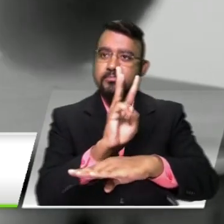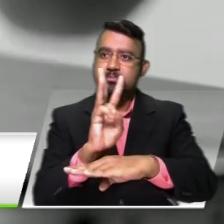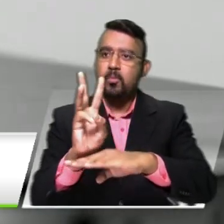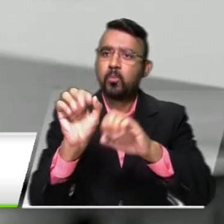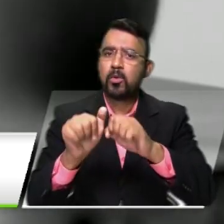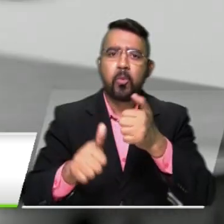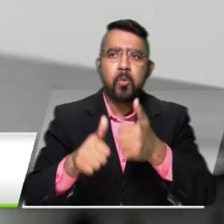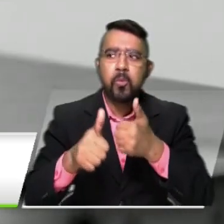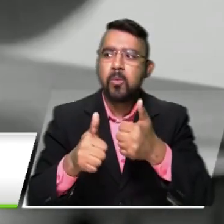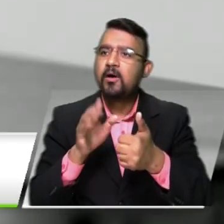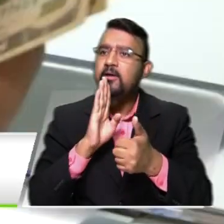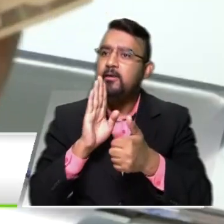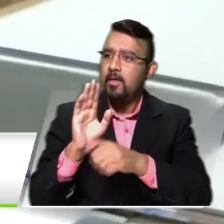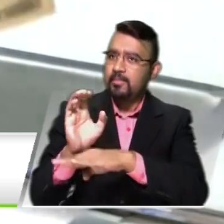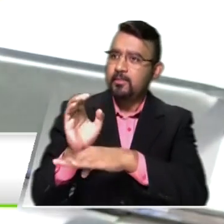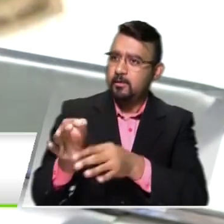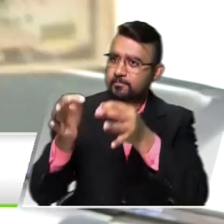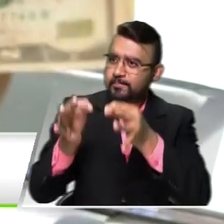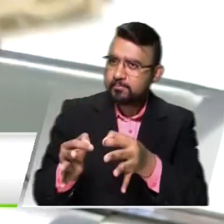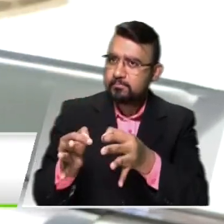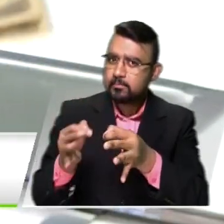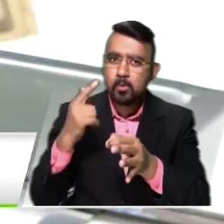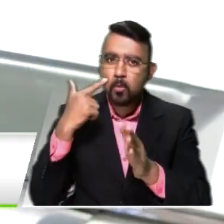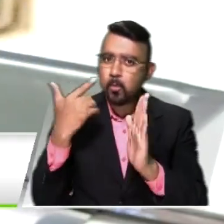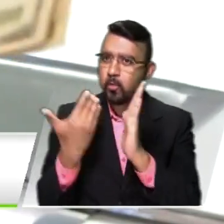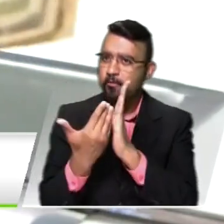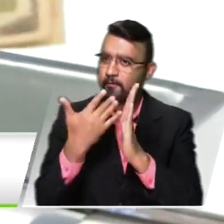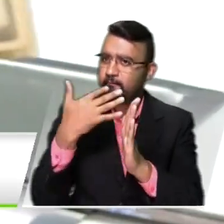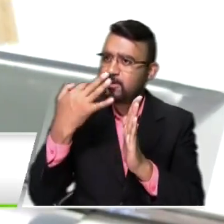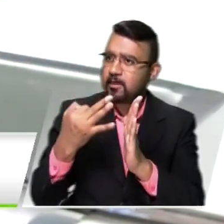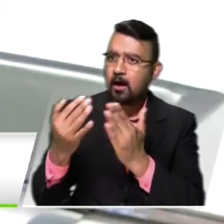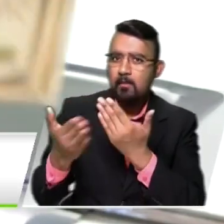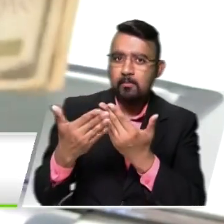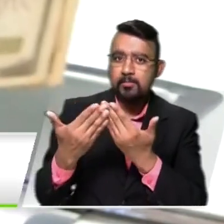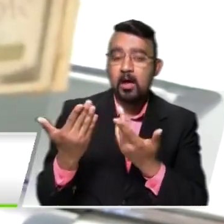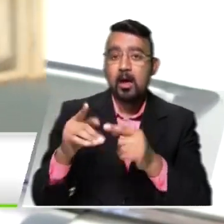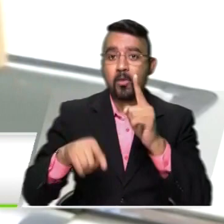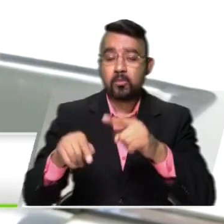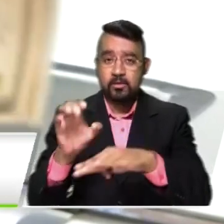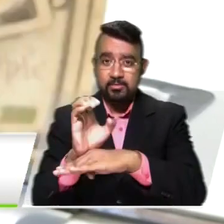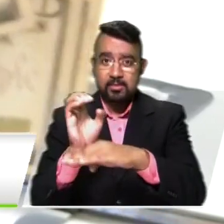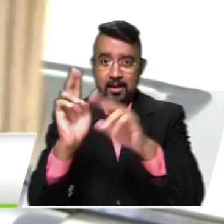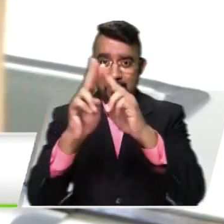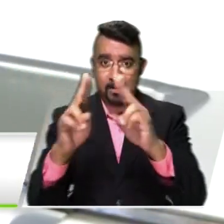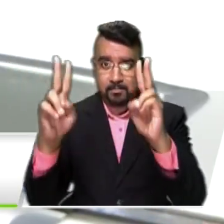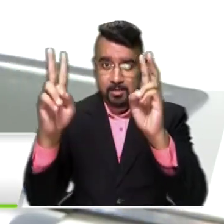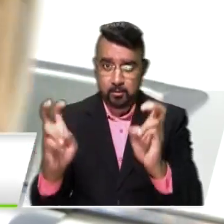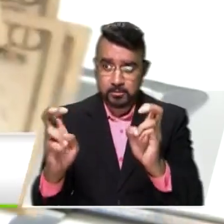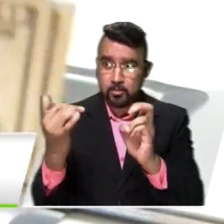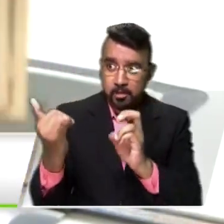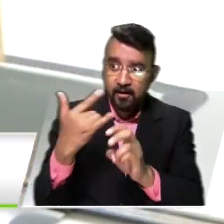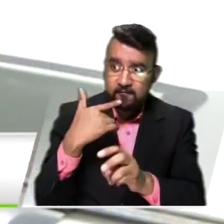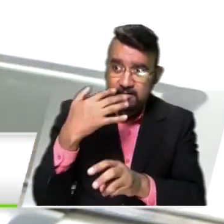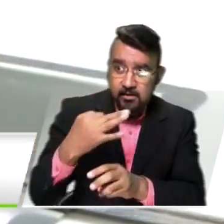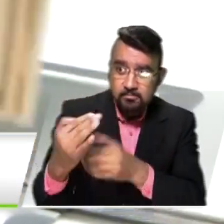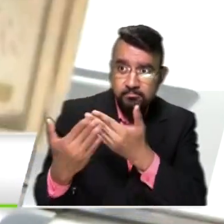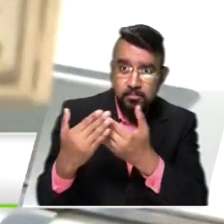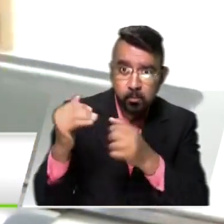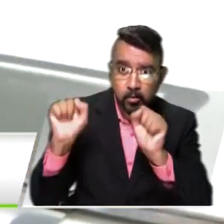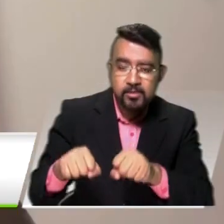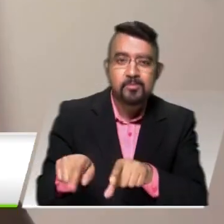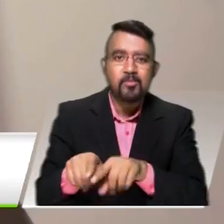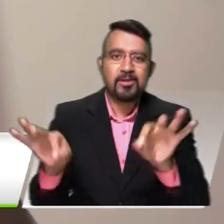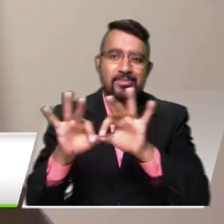de la Superintendencia Financiera y consulte con la Cámara de Comercio Electrónico la legalidad de las aplicaciones o plataformas para evitar